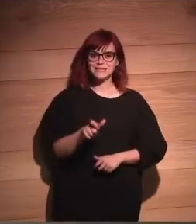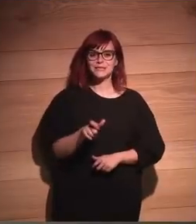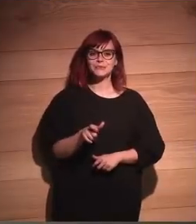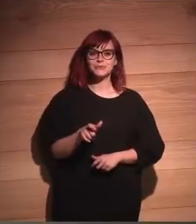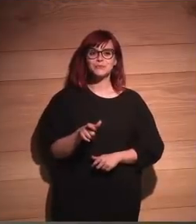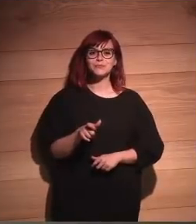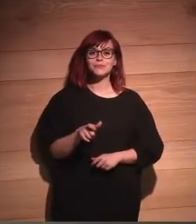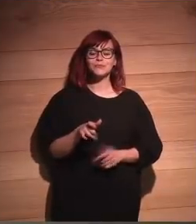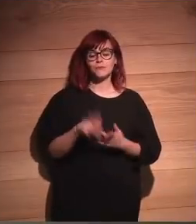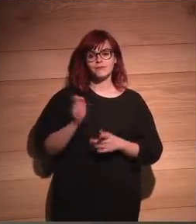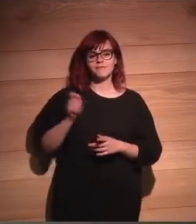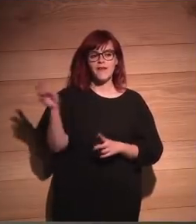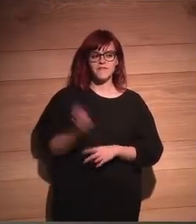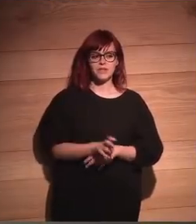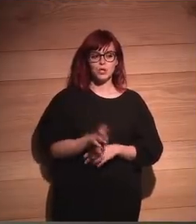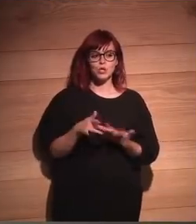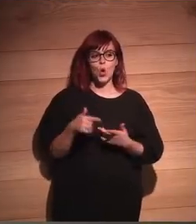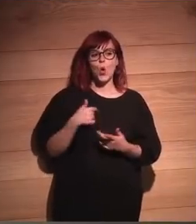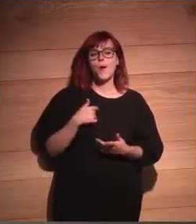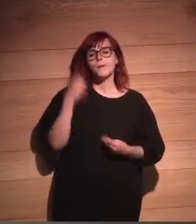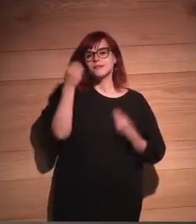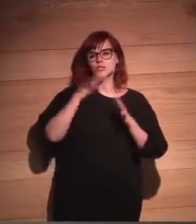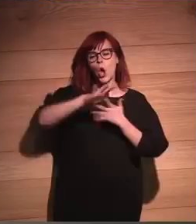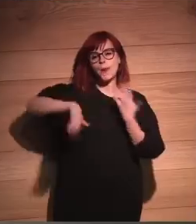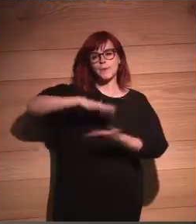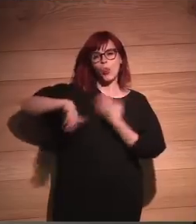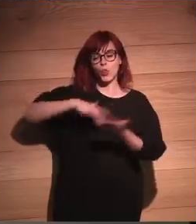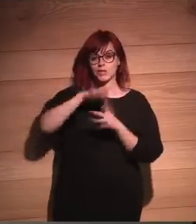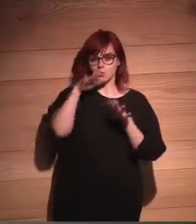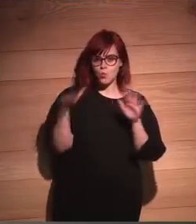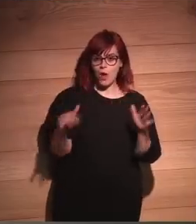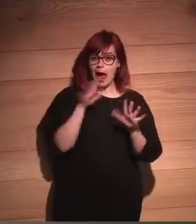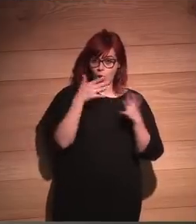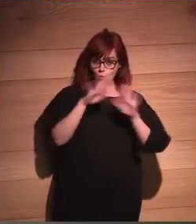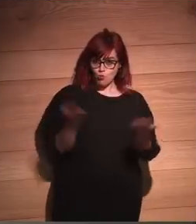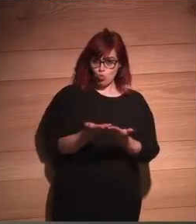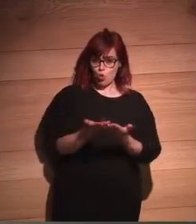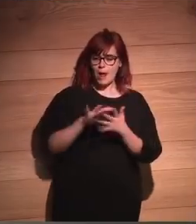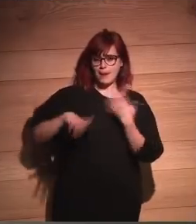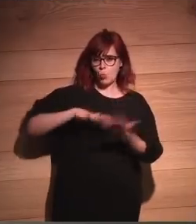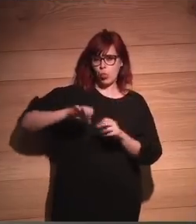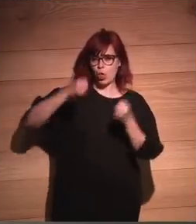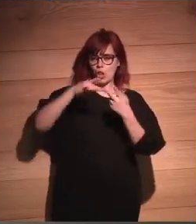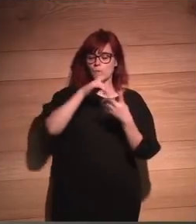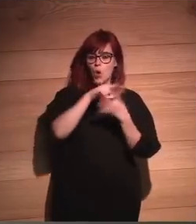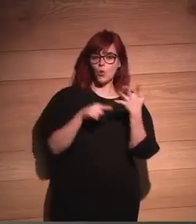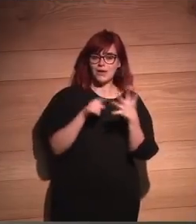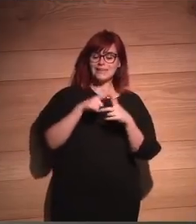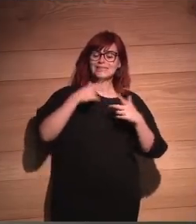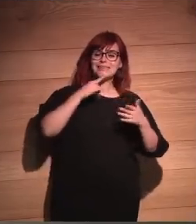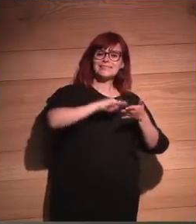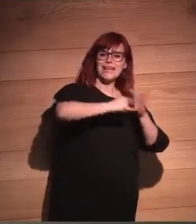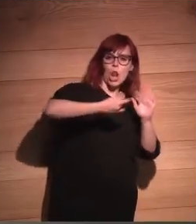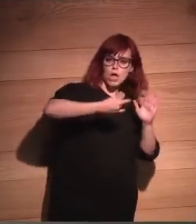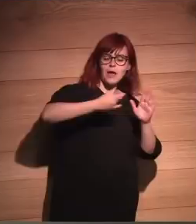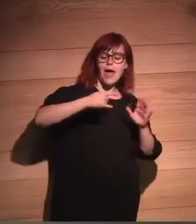llevo varias veces viniendo aquí. Yo creo que hay 4 revoluciones en curso en el mundo. Uno es la tecnológica, otra es la